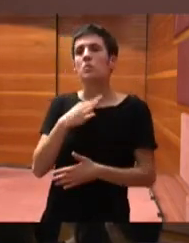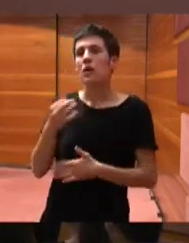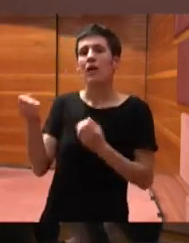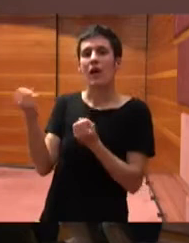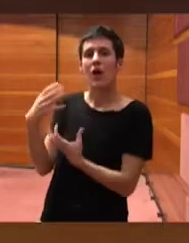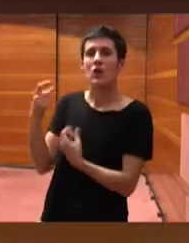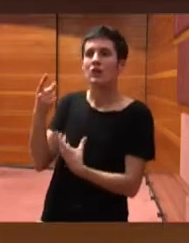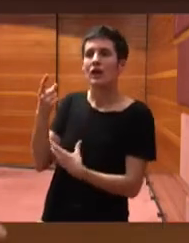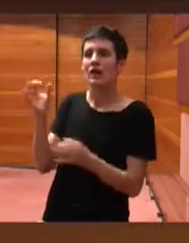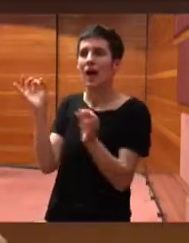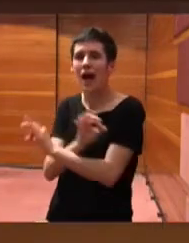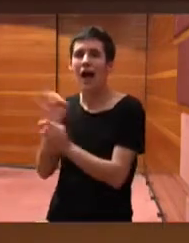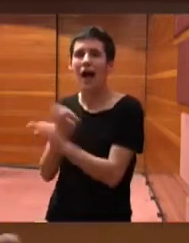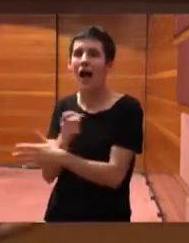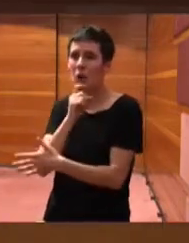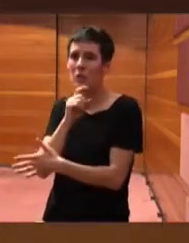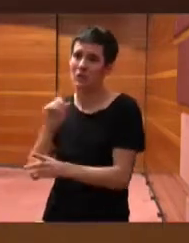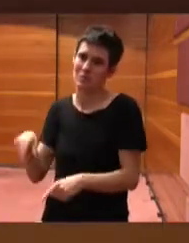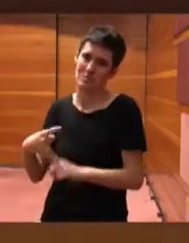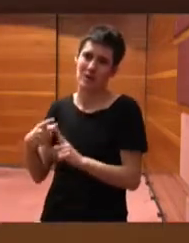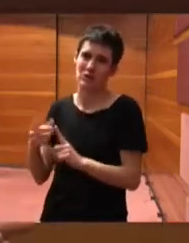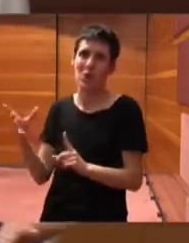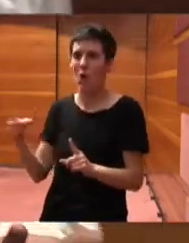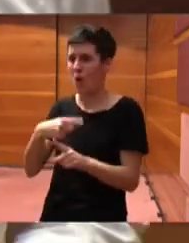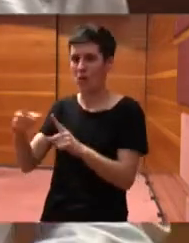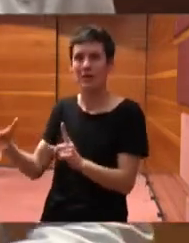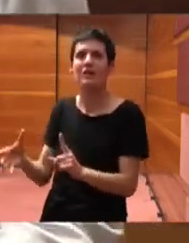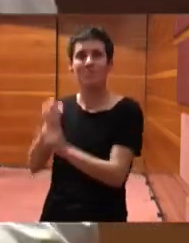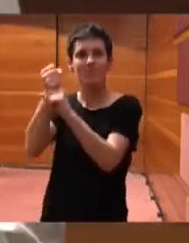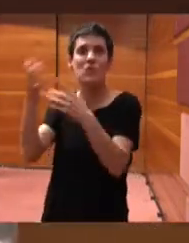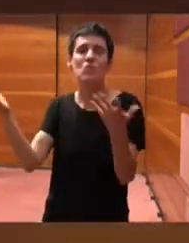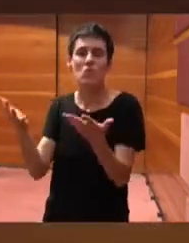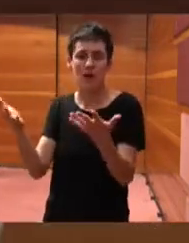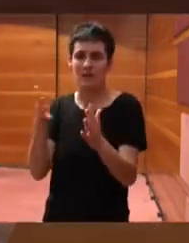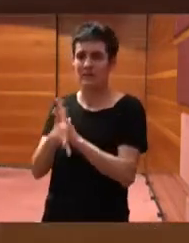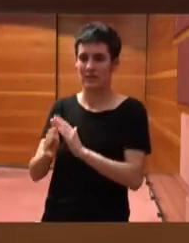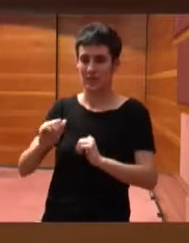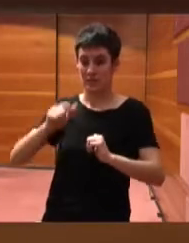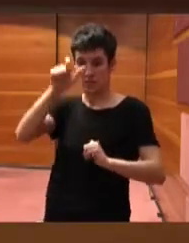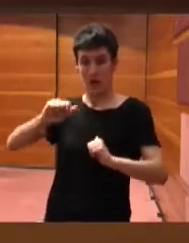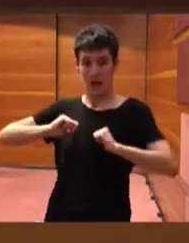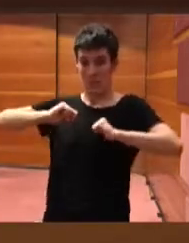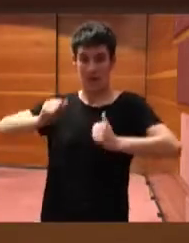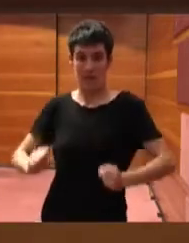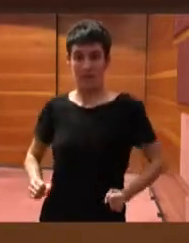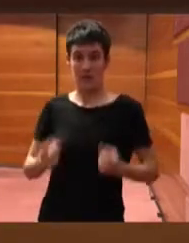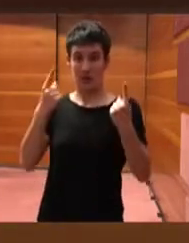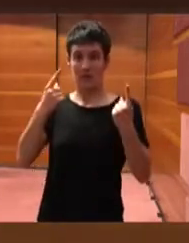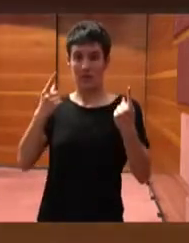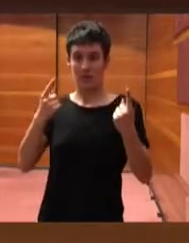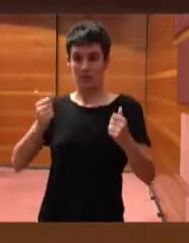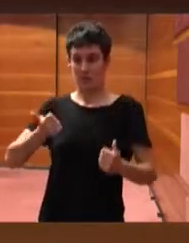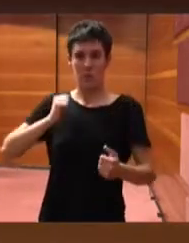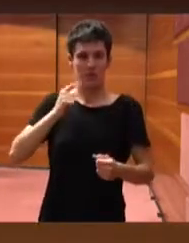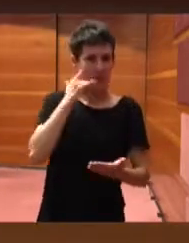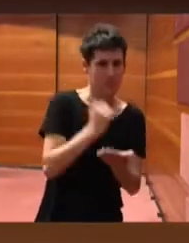al tiempo que todo lo que acertó también. Es decir, el que empieza tiene la posibilidad de probar cosas y de equivocarse y